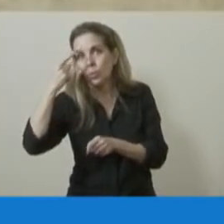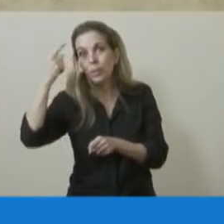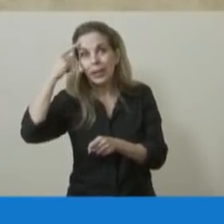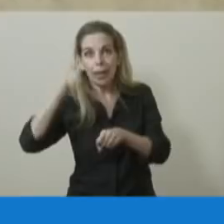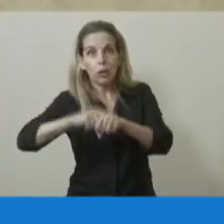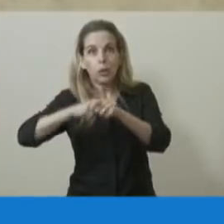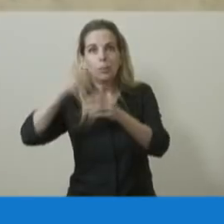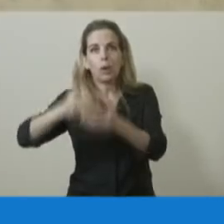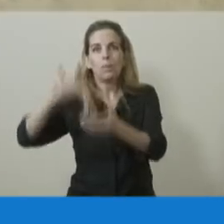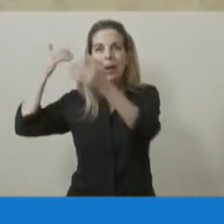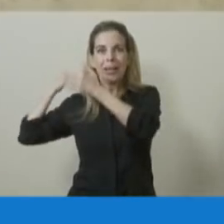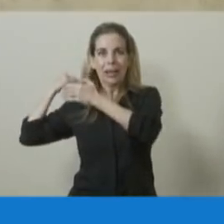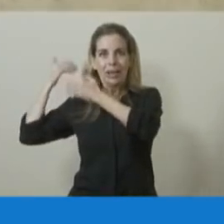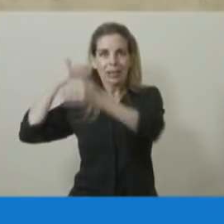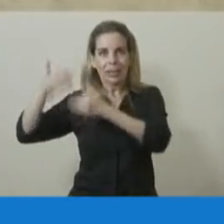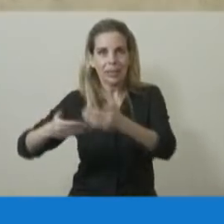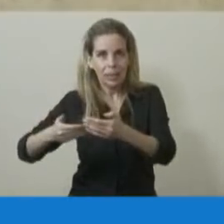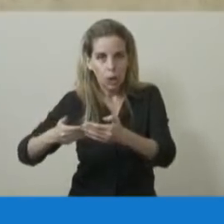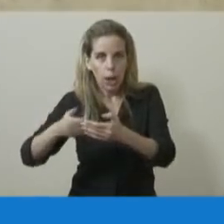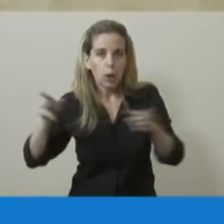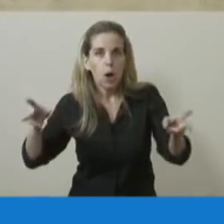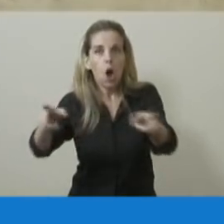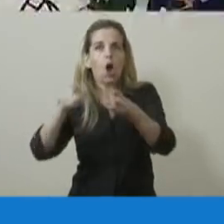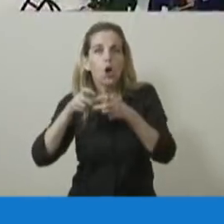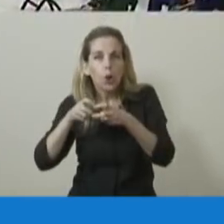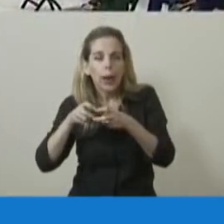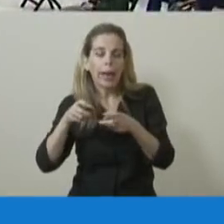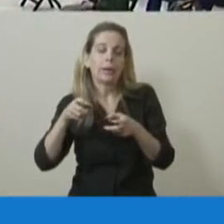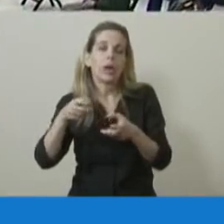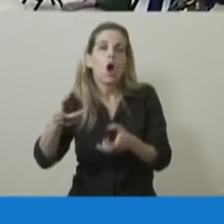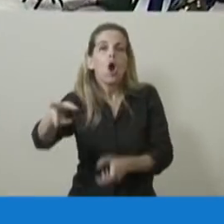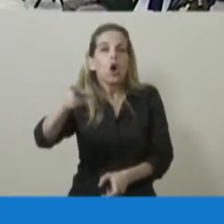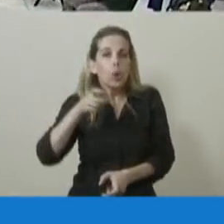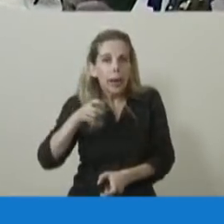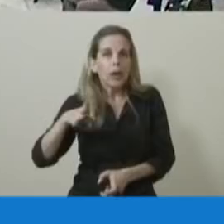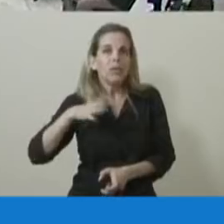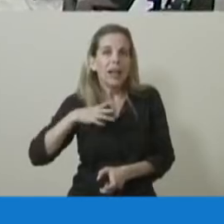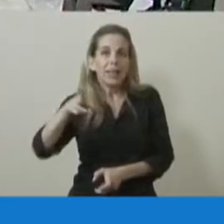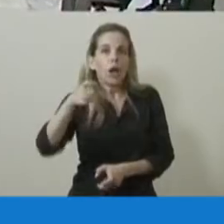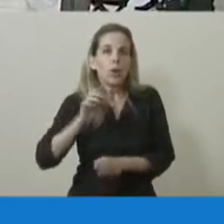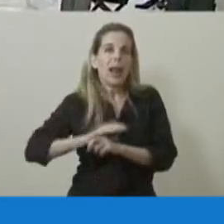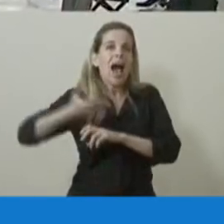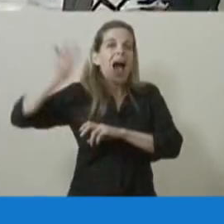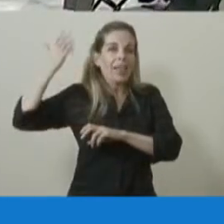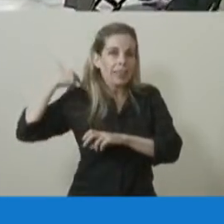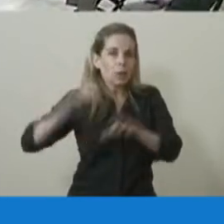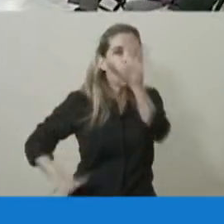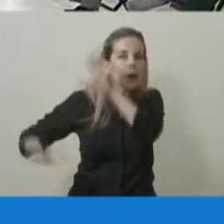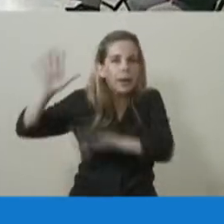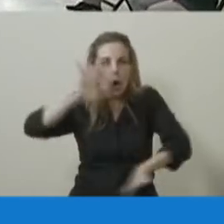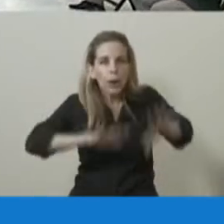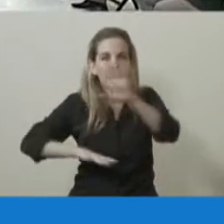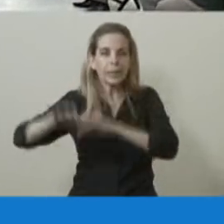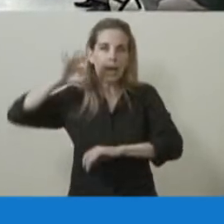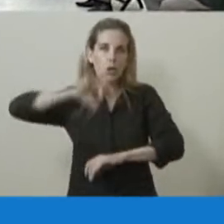En verdad es simplemente ordenar lo que se desordenó. Es volver a poner las cosas en orden,